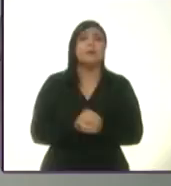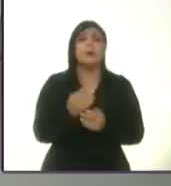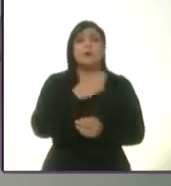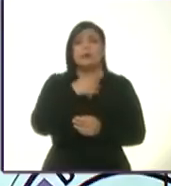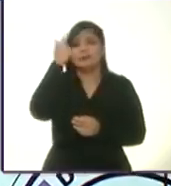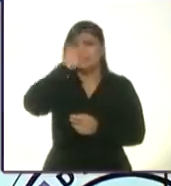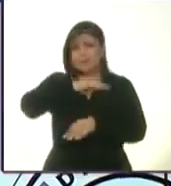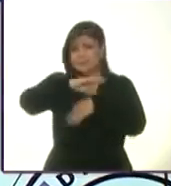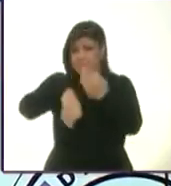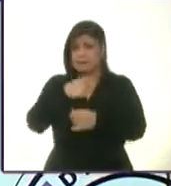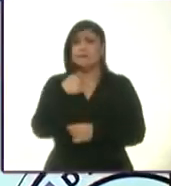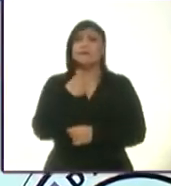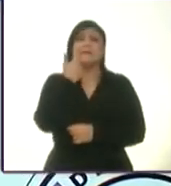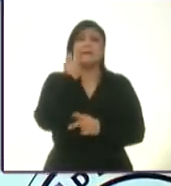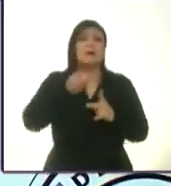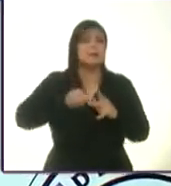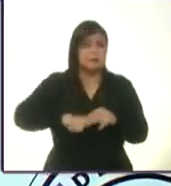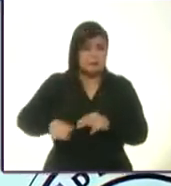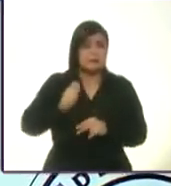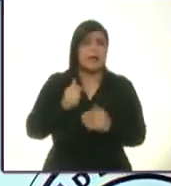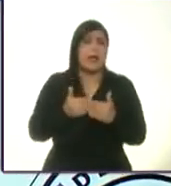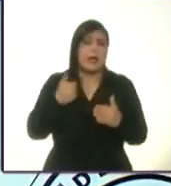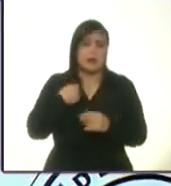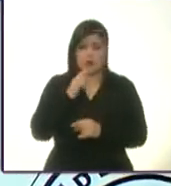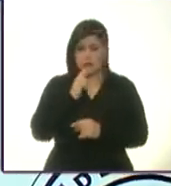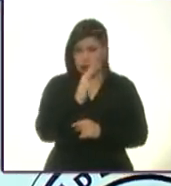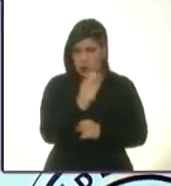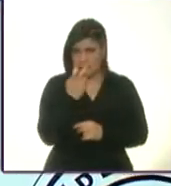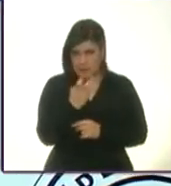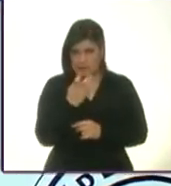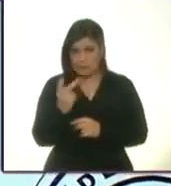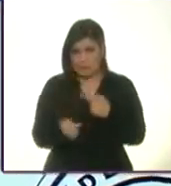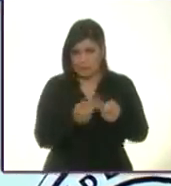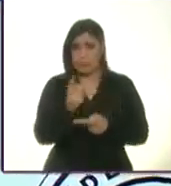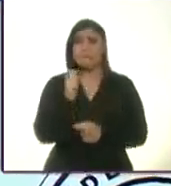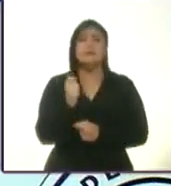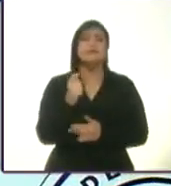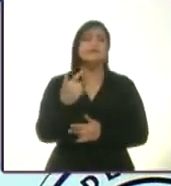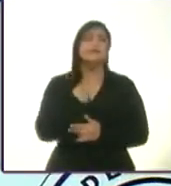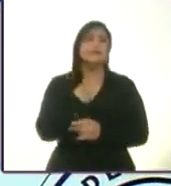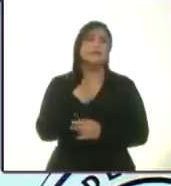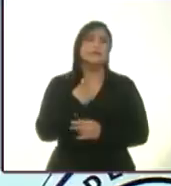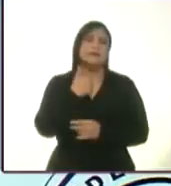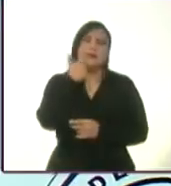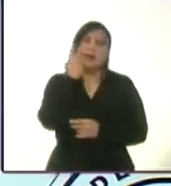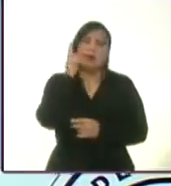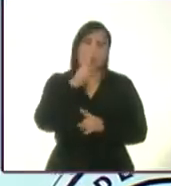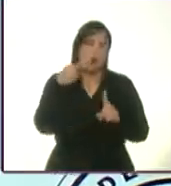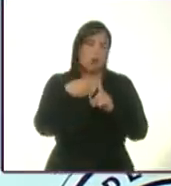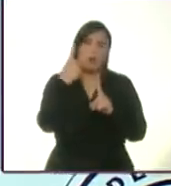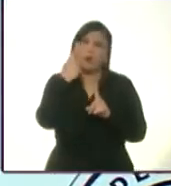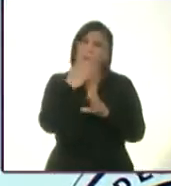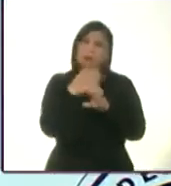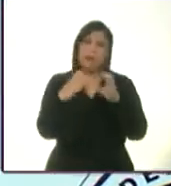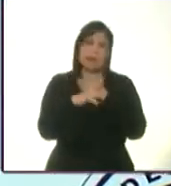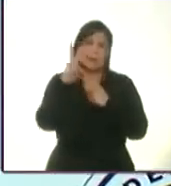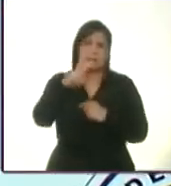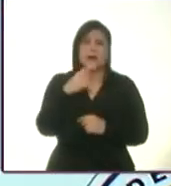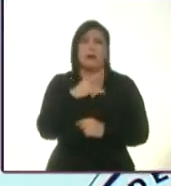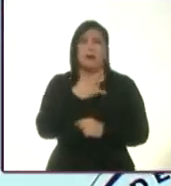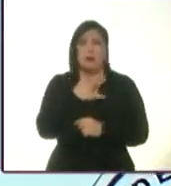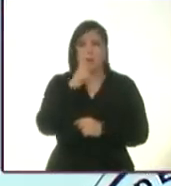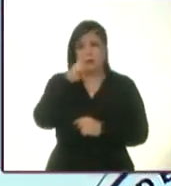yo quiero iniciar antes de contestar esta pregunta haciendo una enérgica condena a la política migratoria